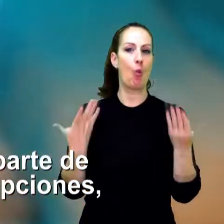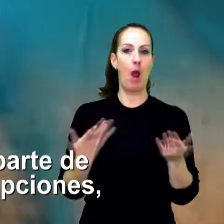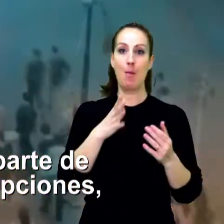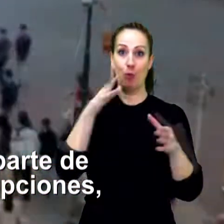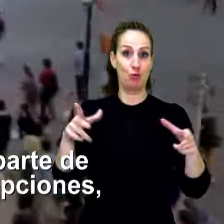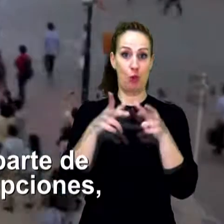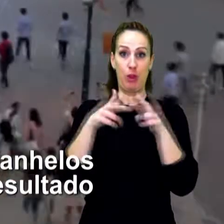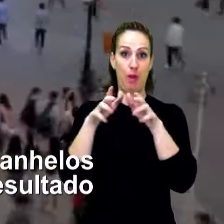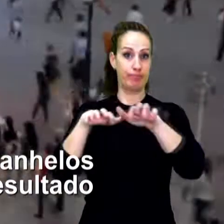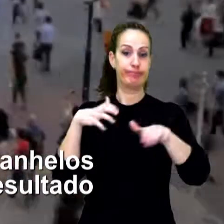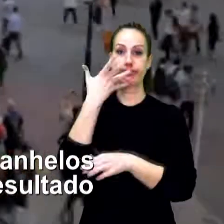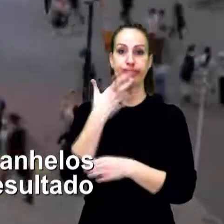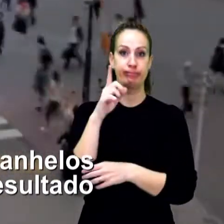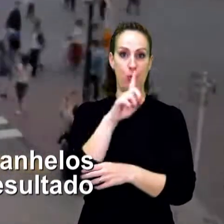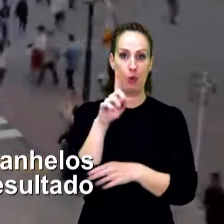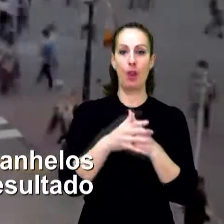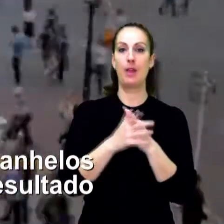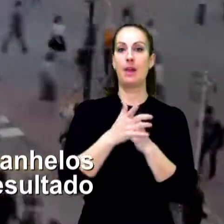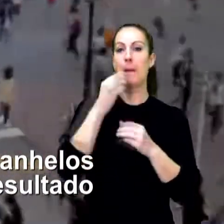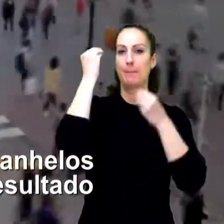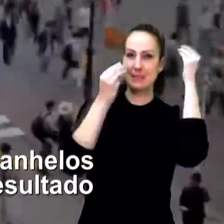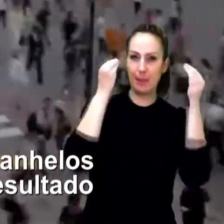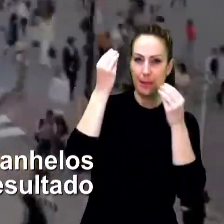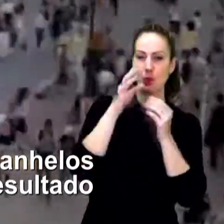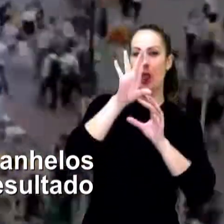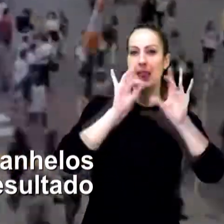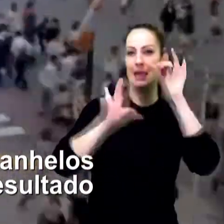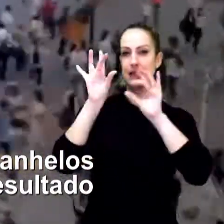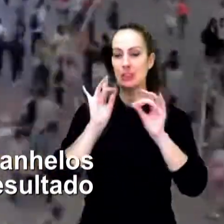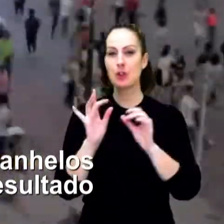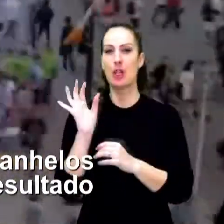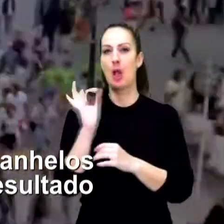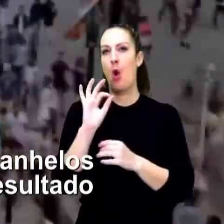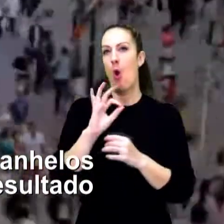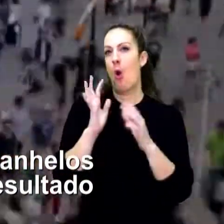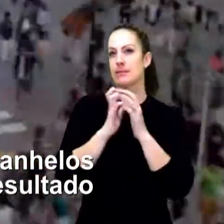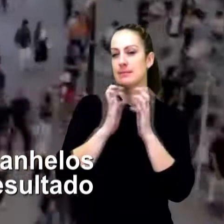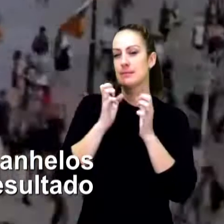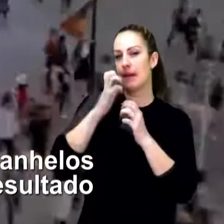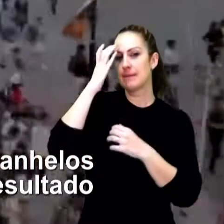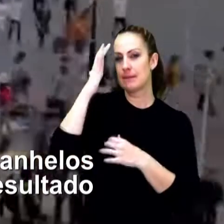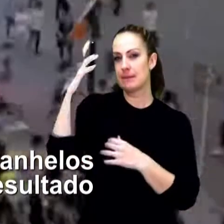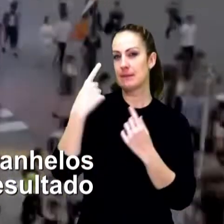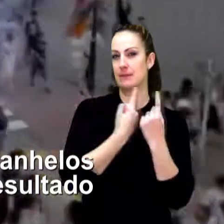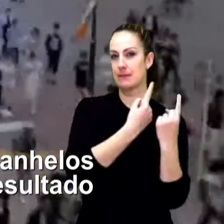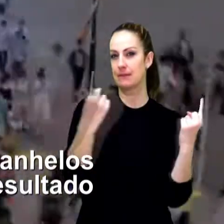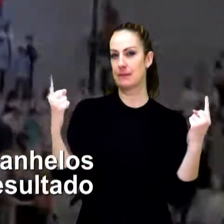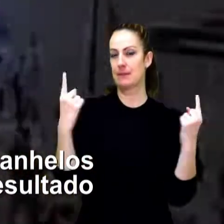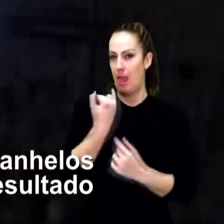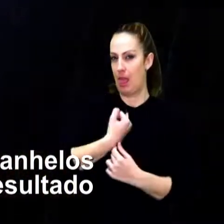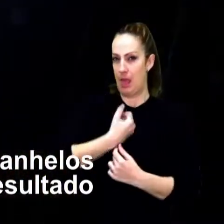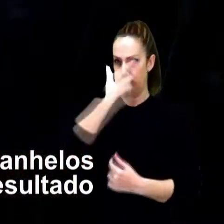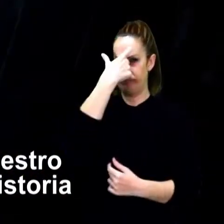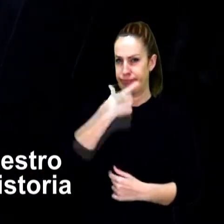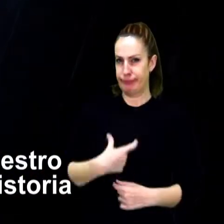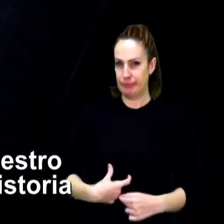El cúmulo de percepciones, sentimientos, pensamientos, decisiones o anhelos que nos identifican como personas